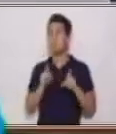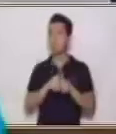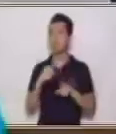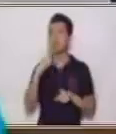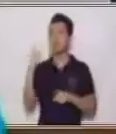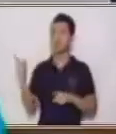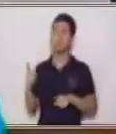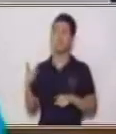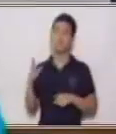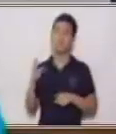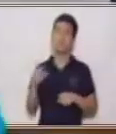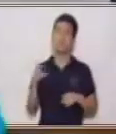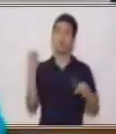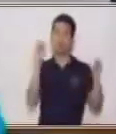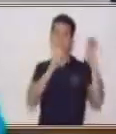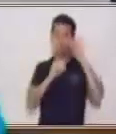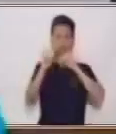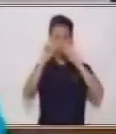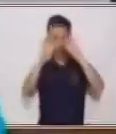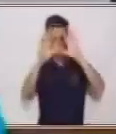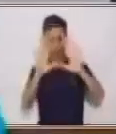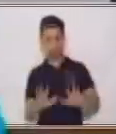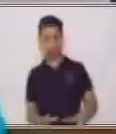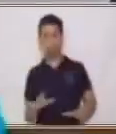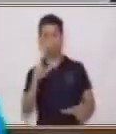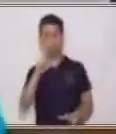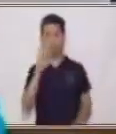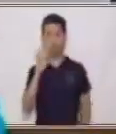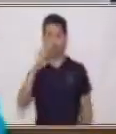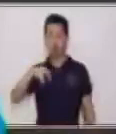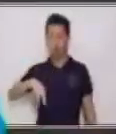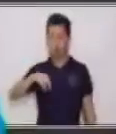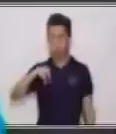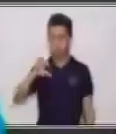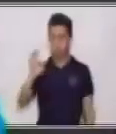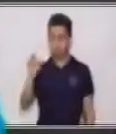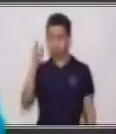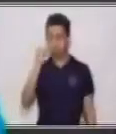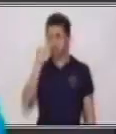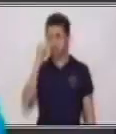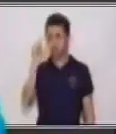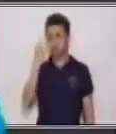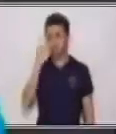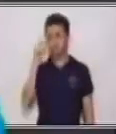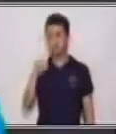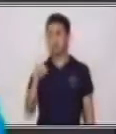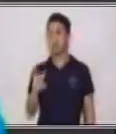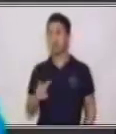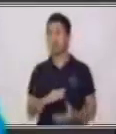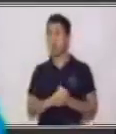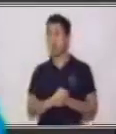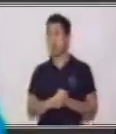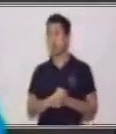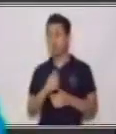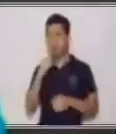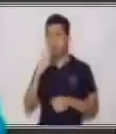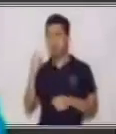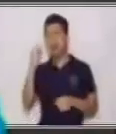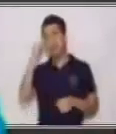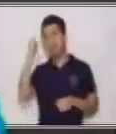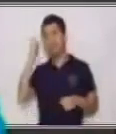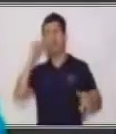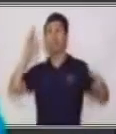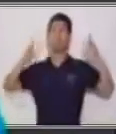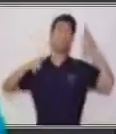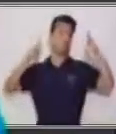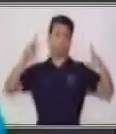de la estrategia y que parte a lo que te estaba diciendo de evitar ideas superficiales. Lo